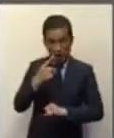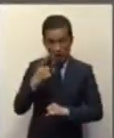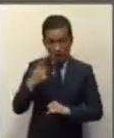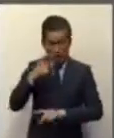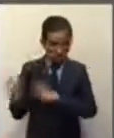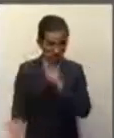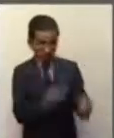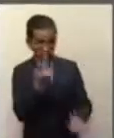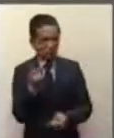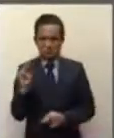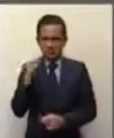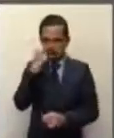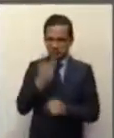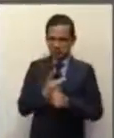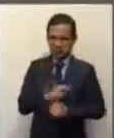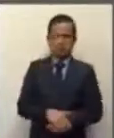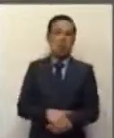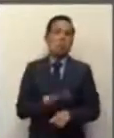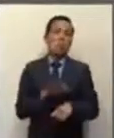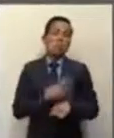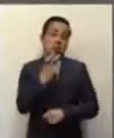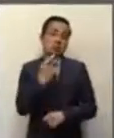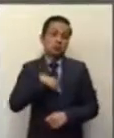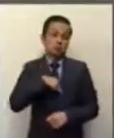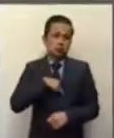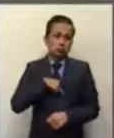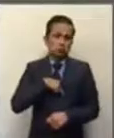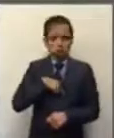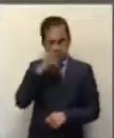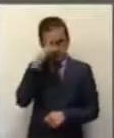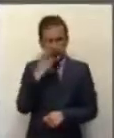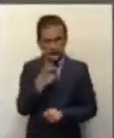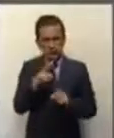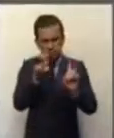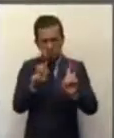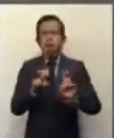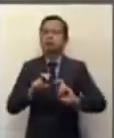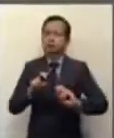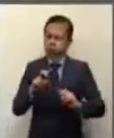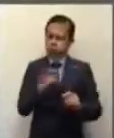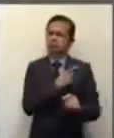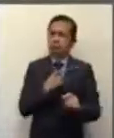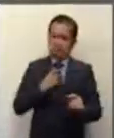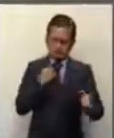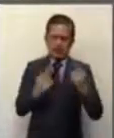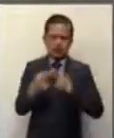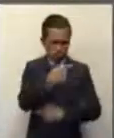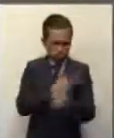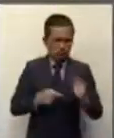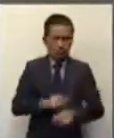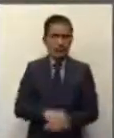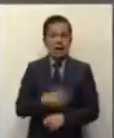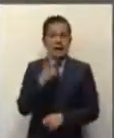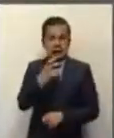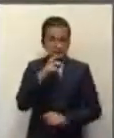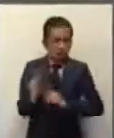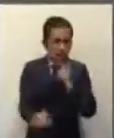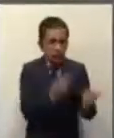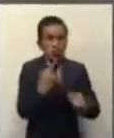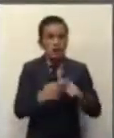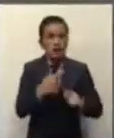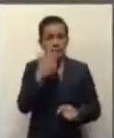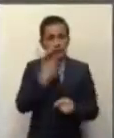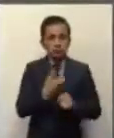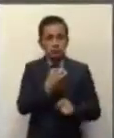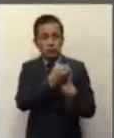consulta. Por esta razón, consideramos pertinente la discusión de este tema. La organización de dicha consulta estará a cargo de voluntarios y